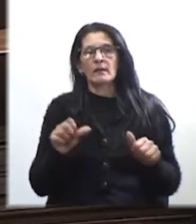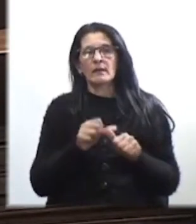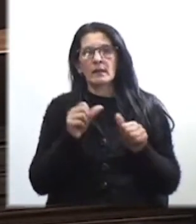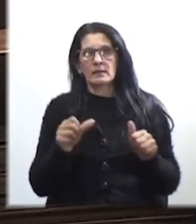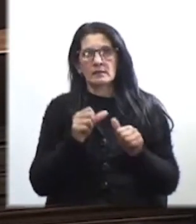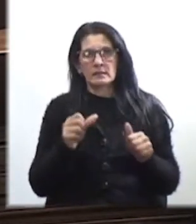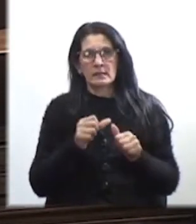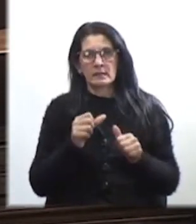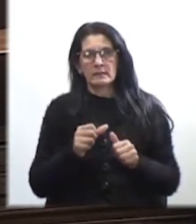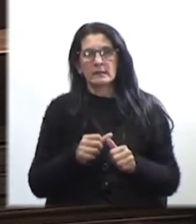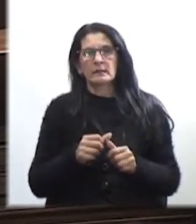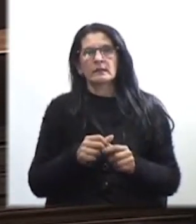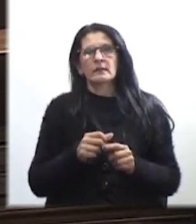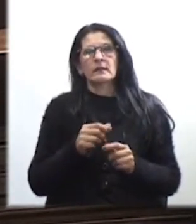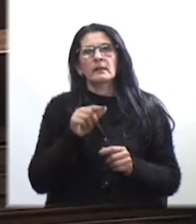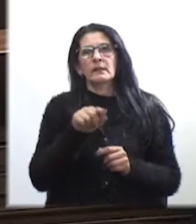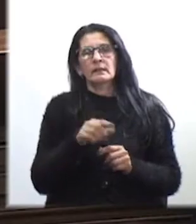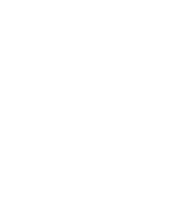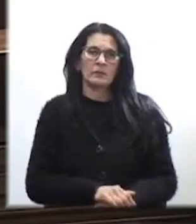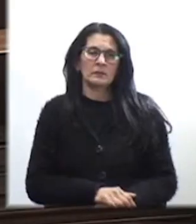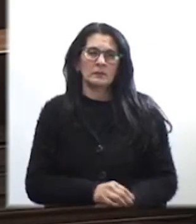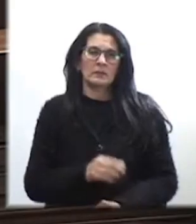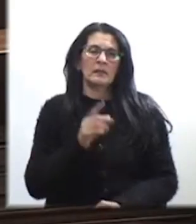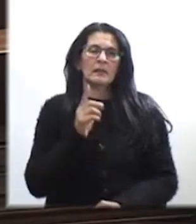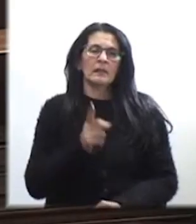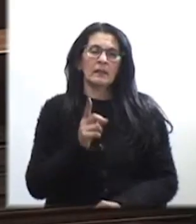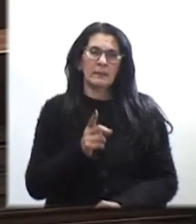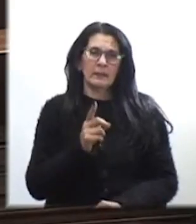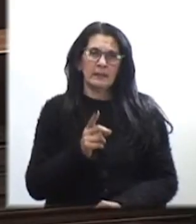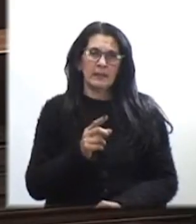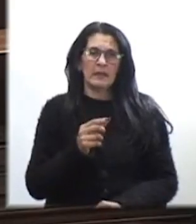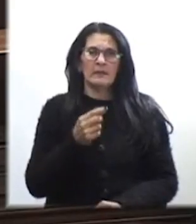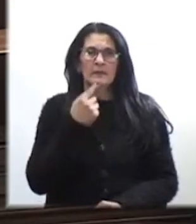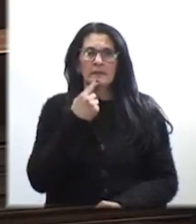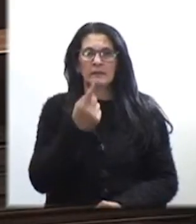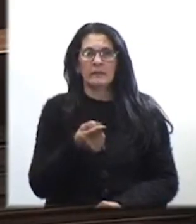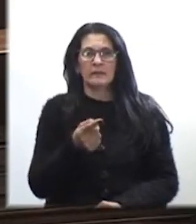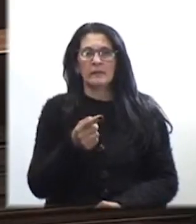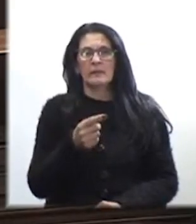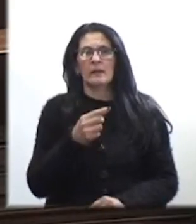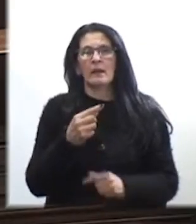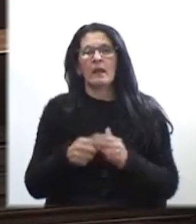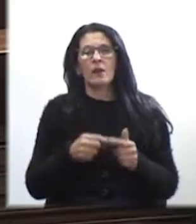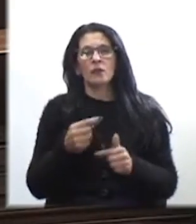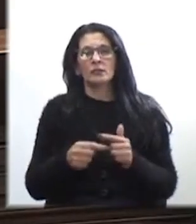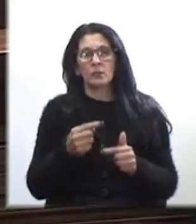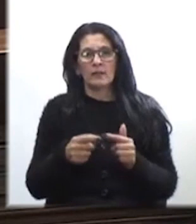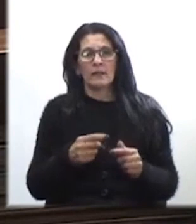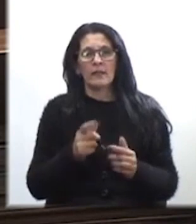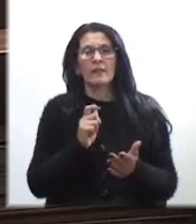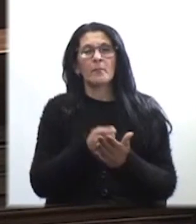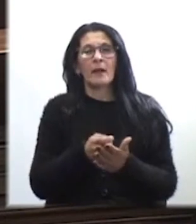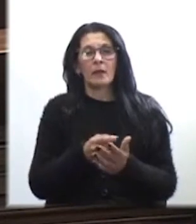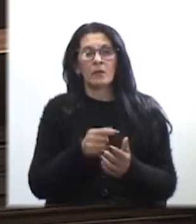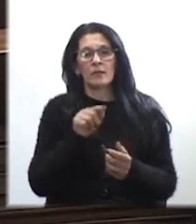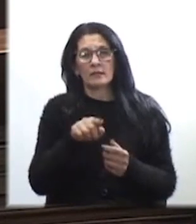expansión edilicia de esta institución deberíamos exigir la continuidad del pago a esos profesionales